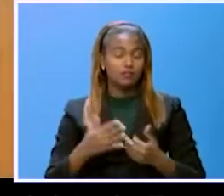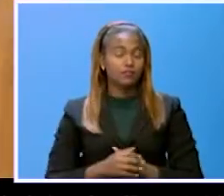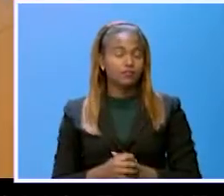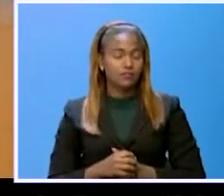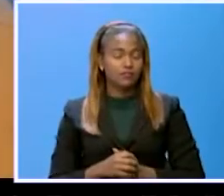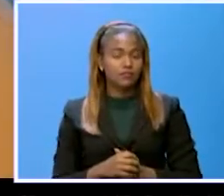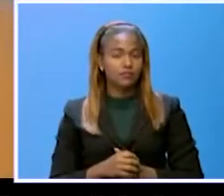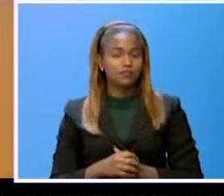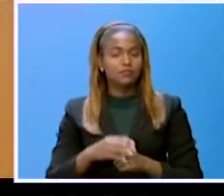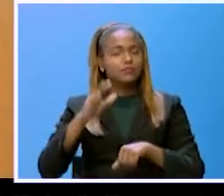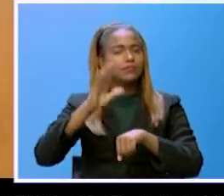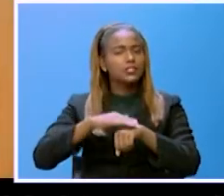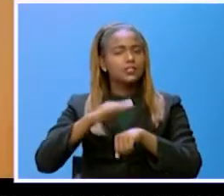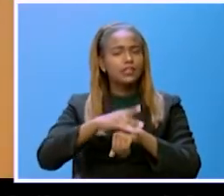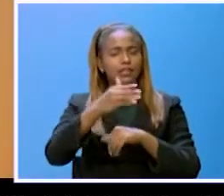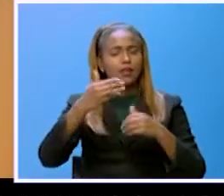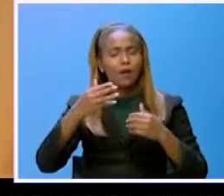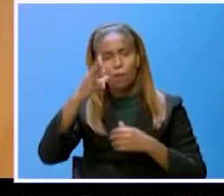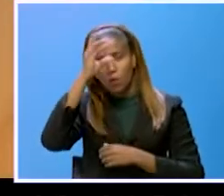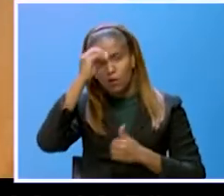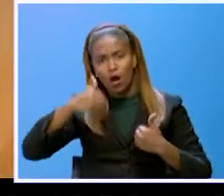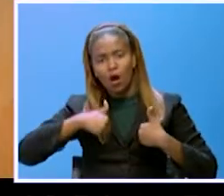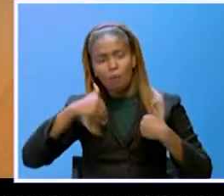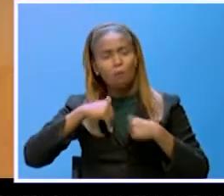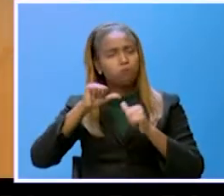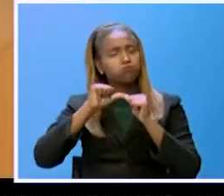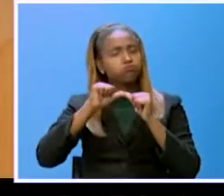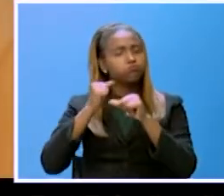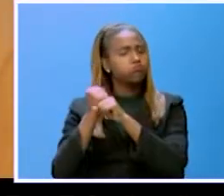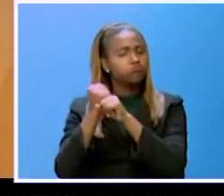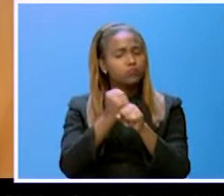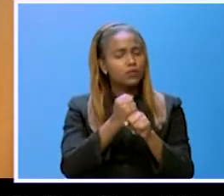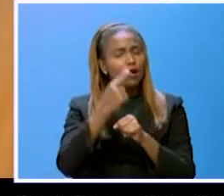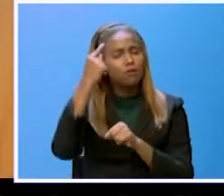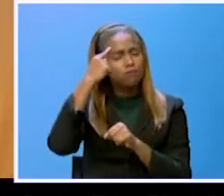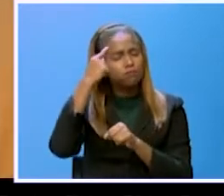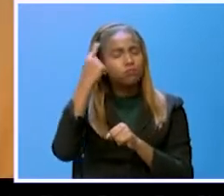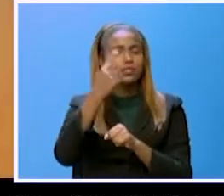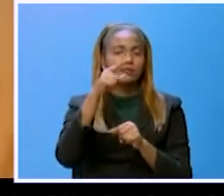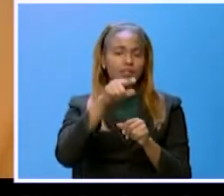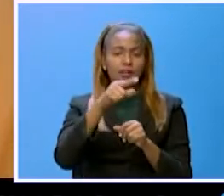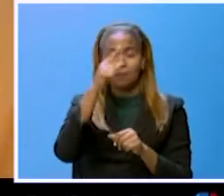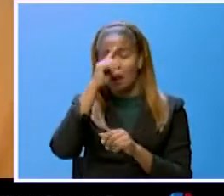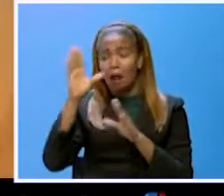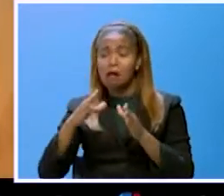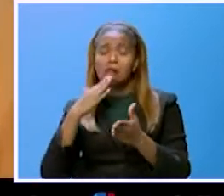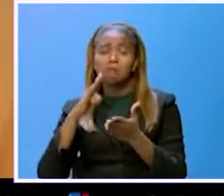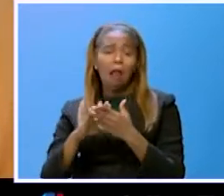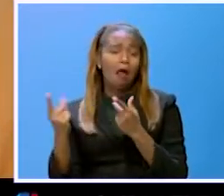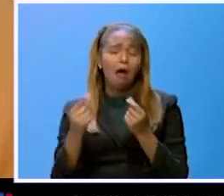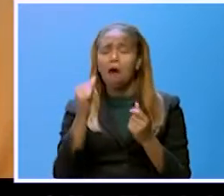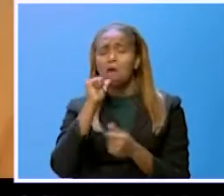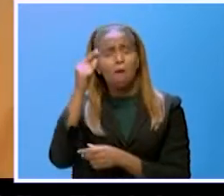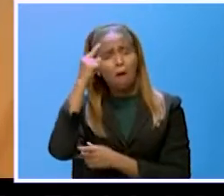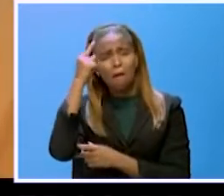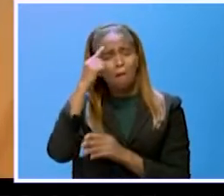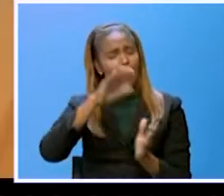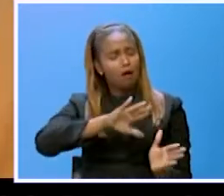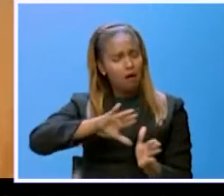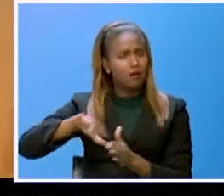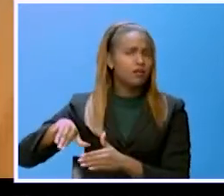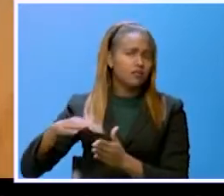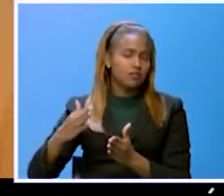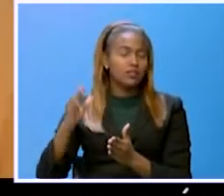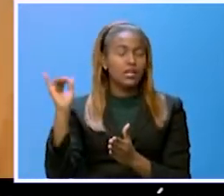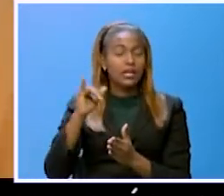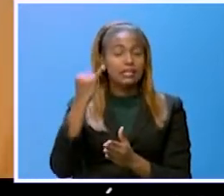digo a los muchachos que sigan su deporte, que así nunca van a pensar nada de la delincuencia y nada de eso.